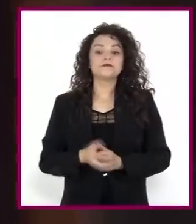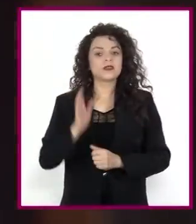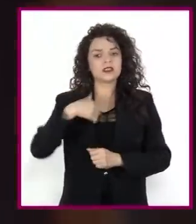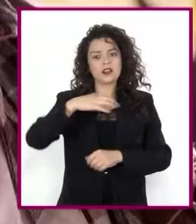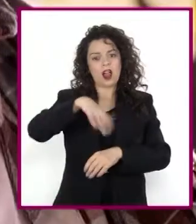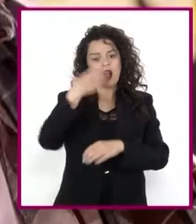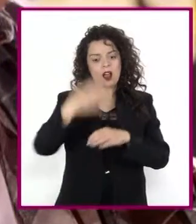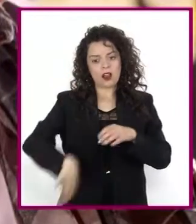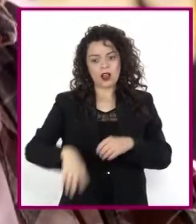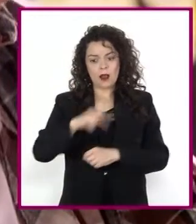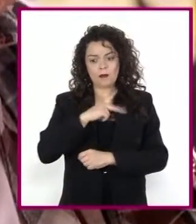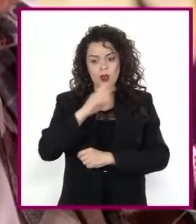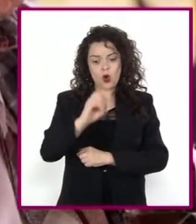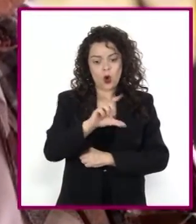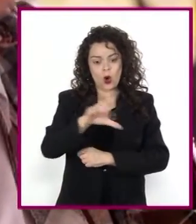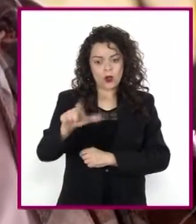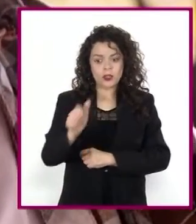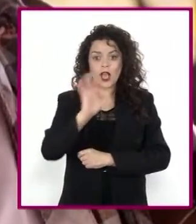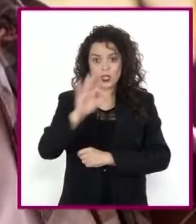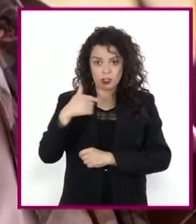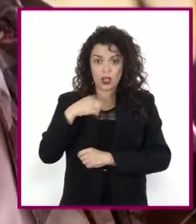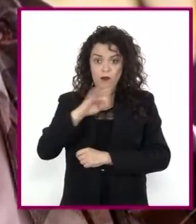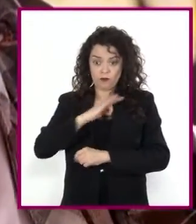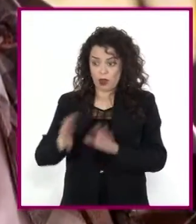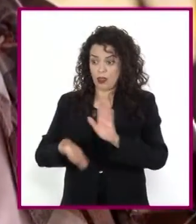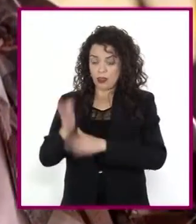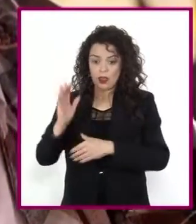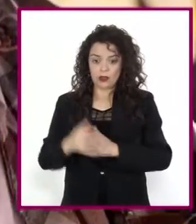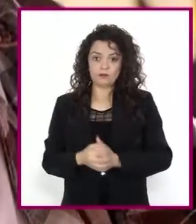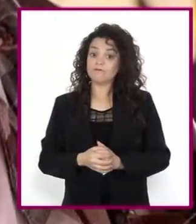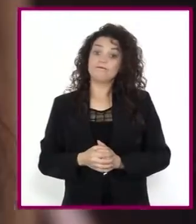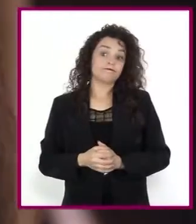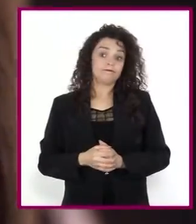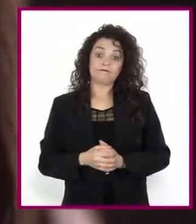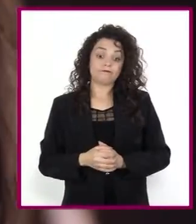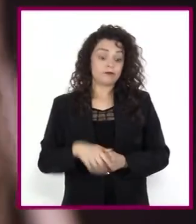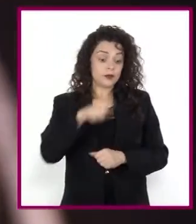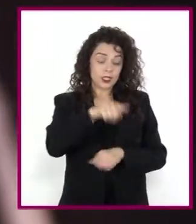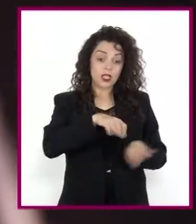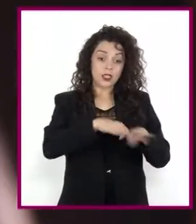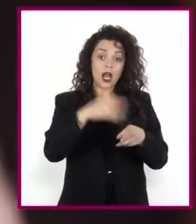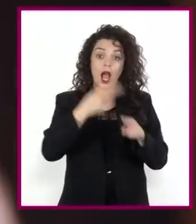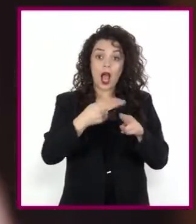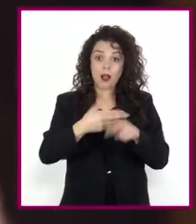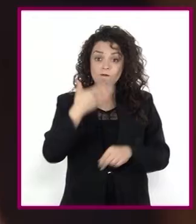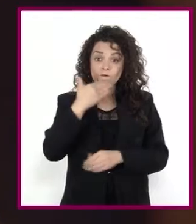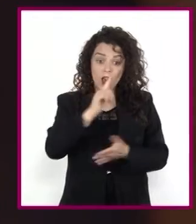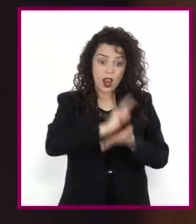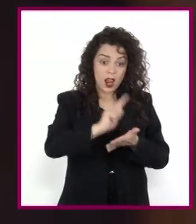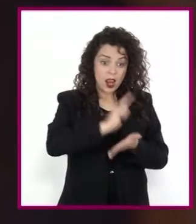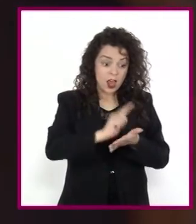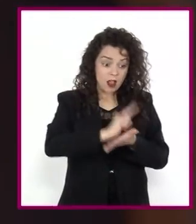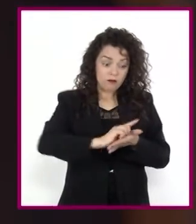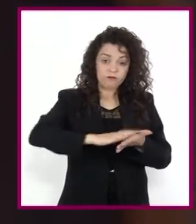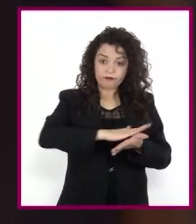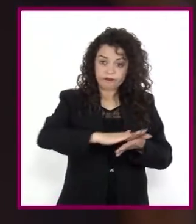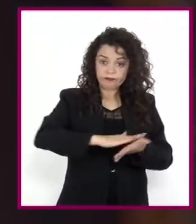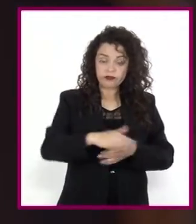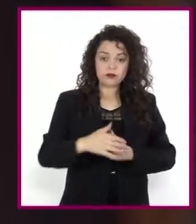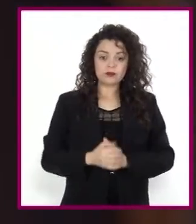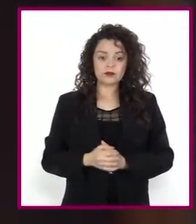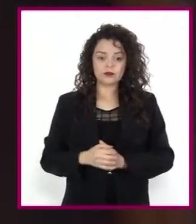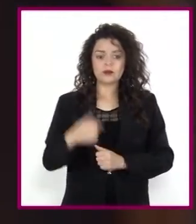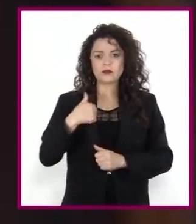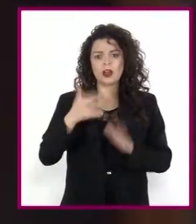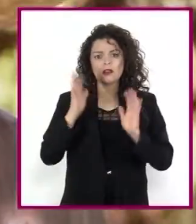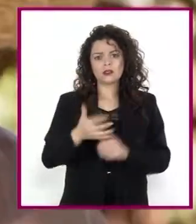¿También me puedo ir? Claro que no. Póngase a trabajar hasta que le deje bien pulida. Pero es que ya hice como 6 ollas desde la mañana. ¿Por qué no